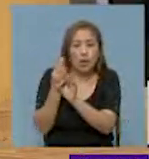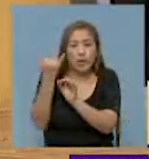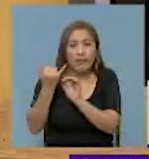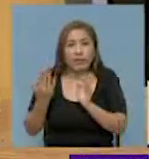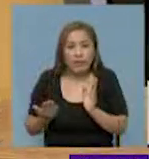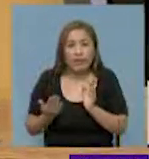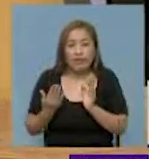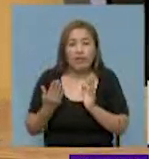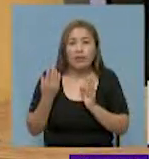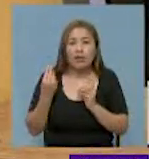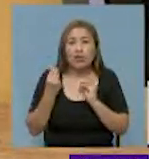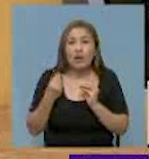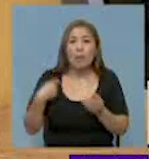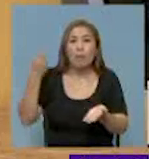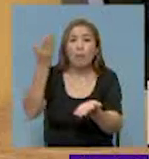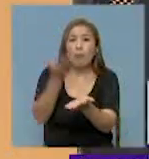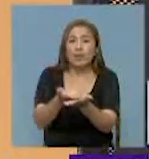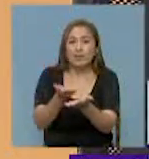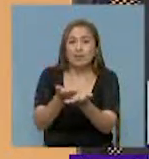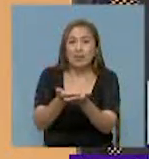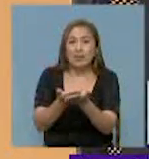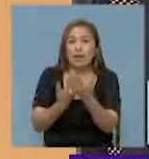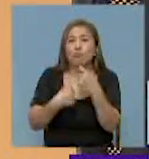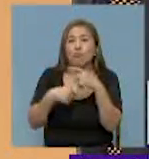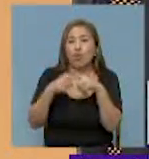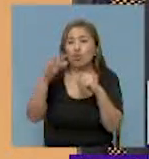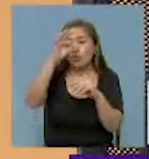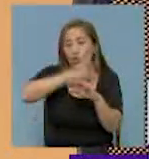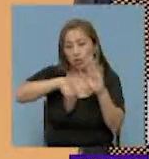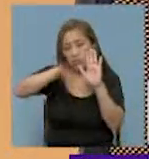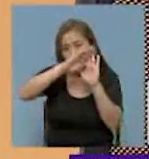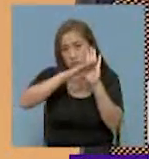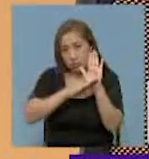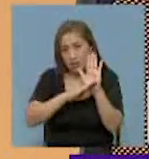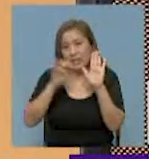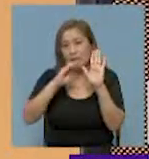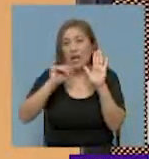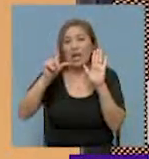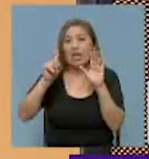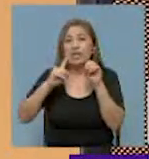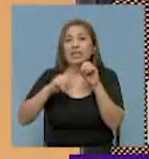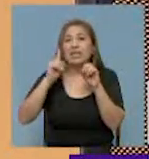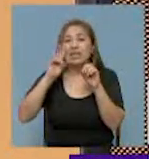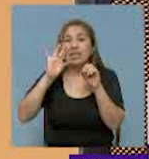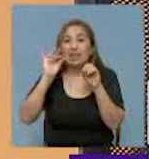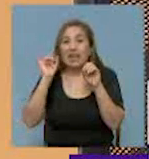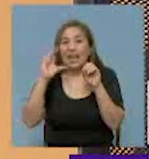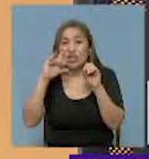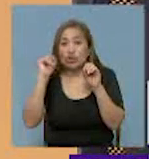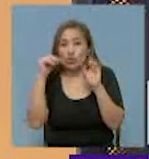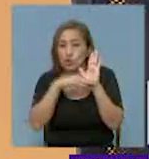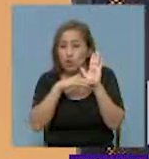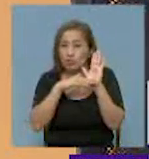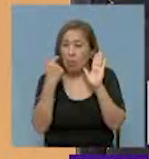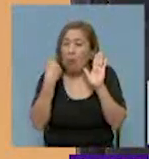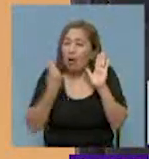no cada institución presenta la liquidación cuando entré en la sesión anterior para